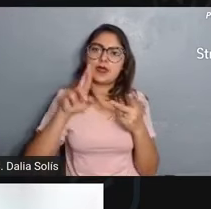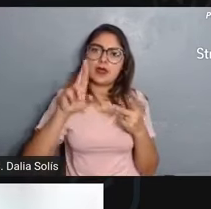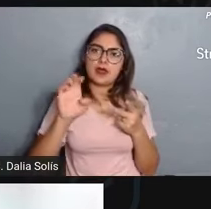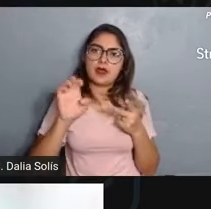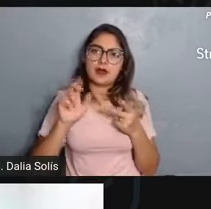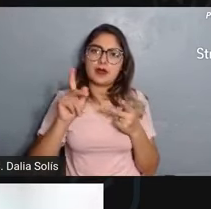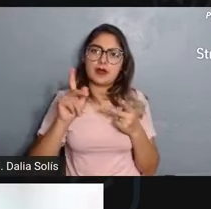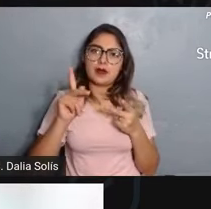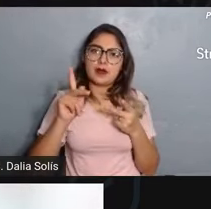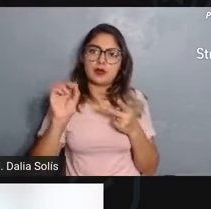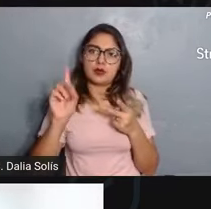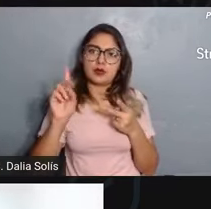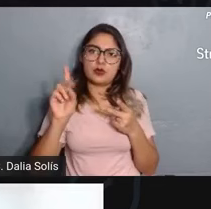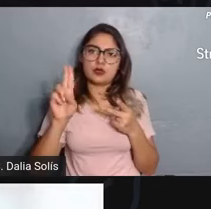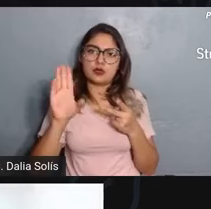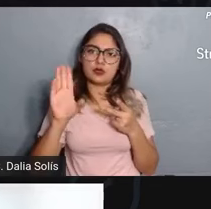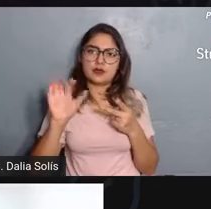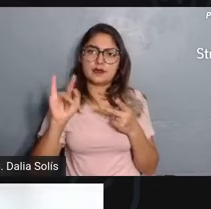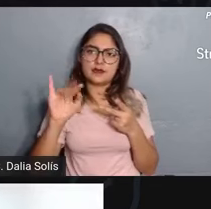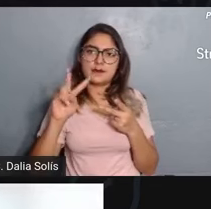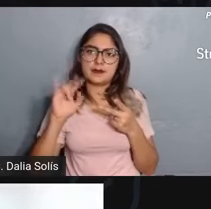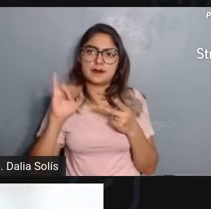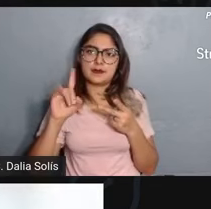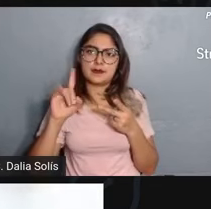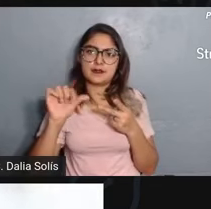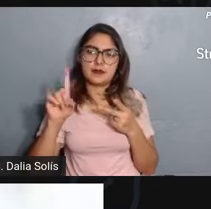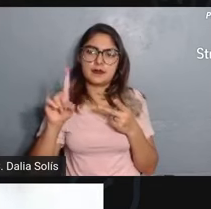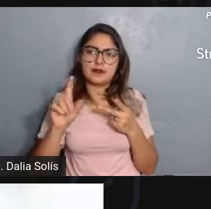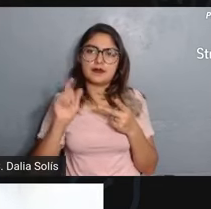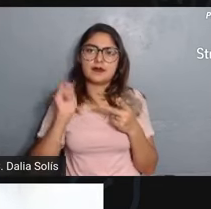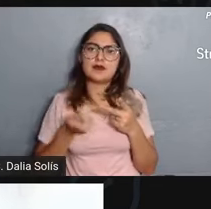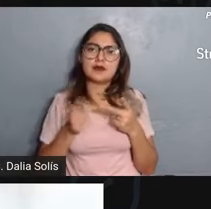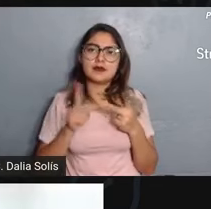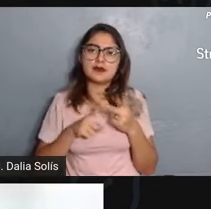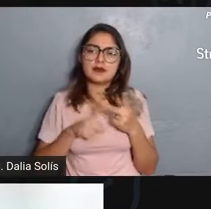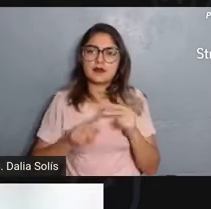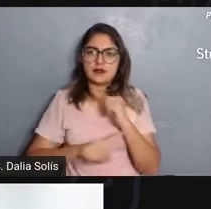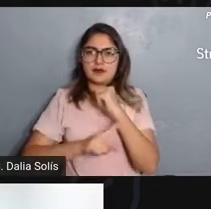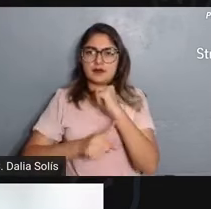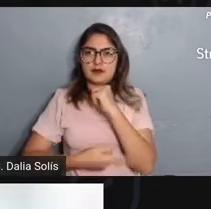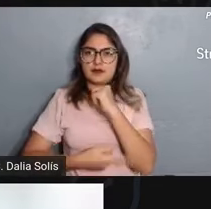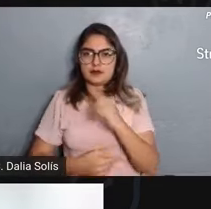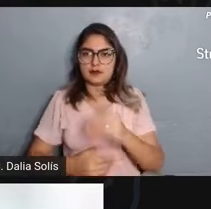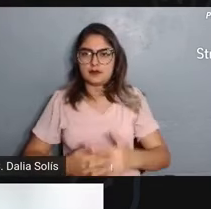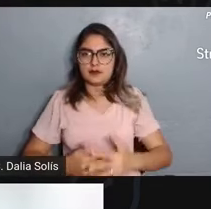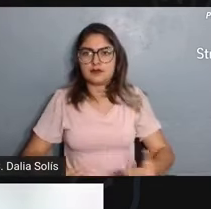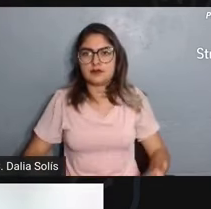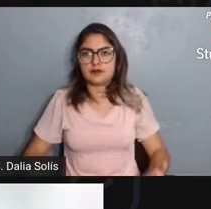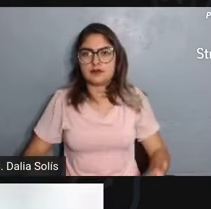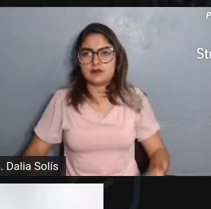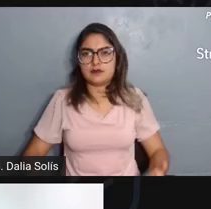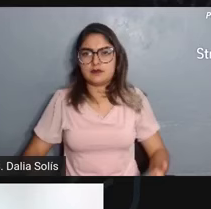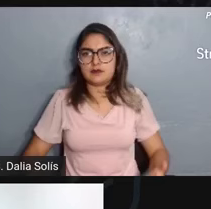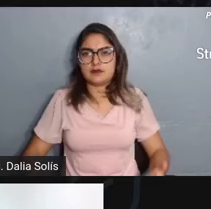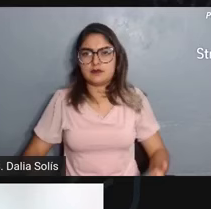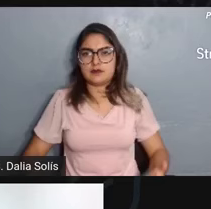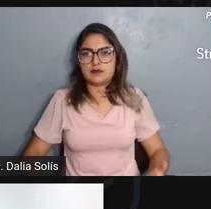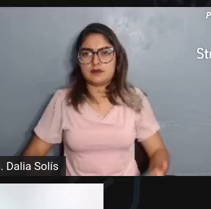modelo sistémico para abordar la sexualidad, lo que nos dice es, utiliza reproductividad y